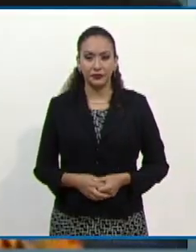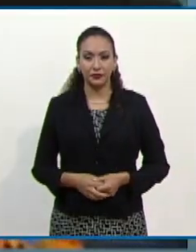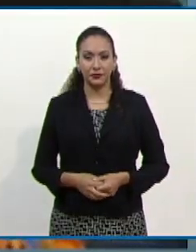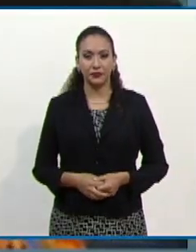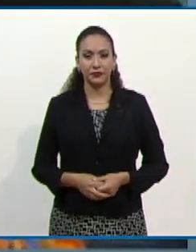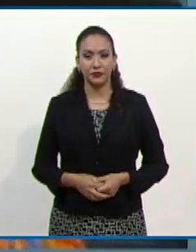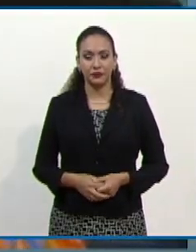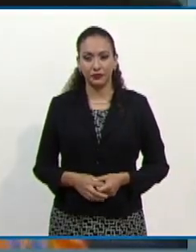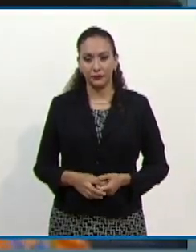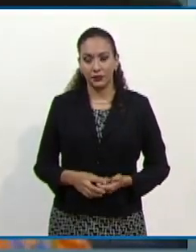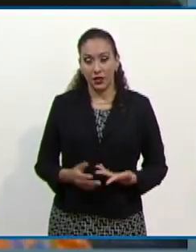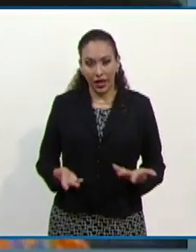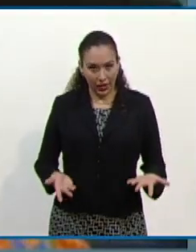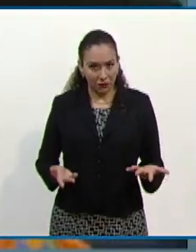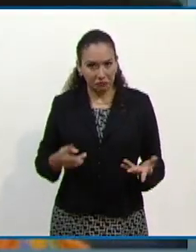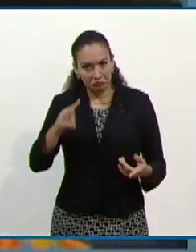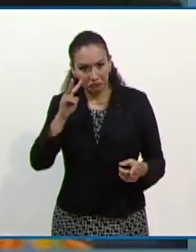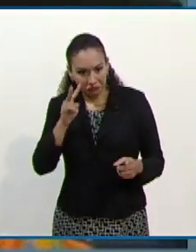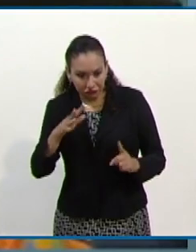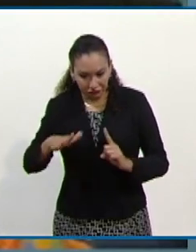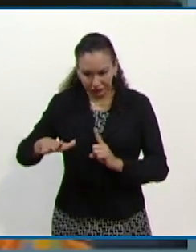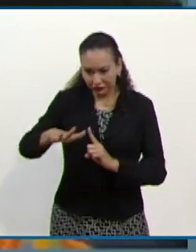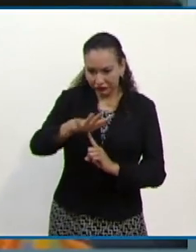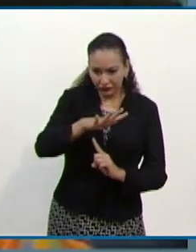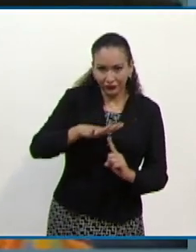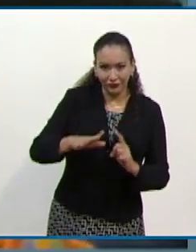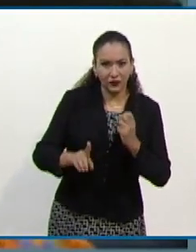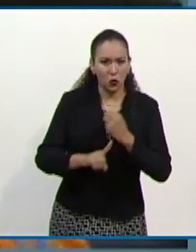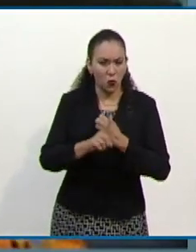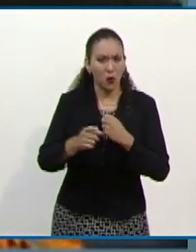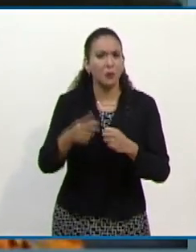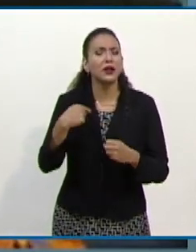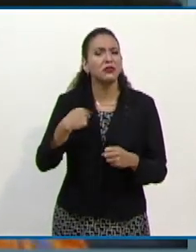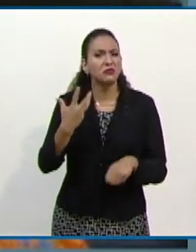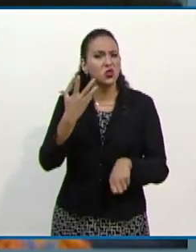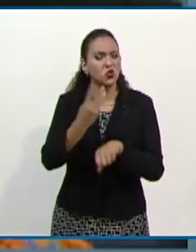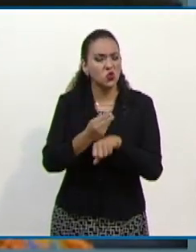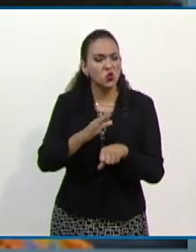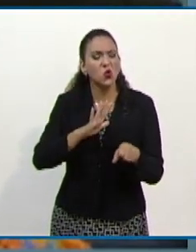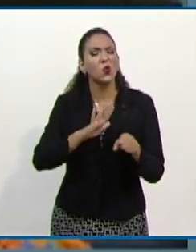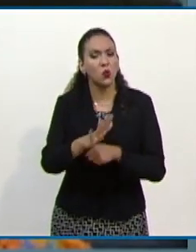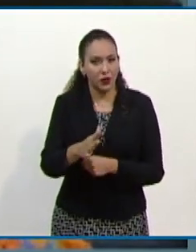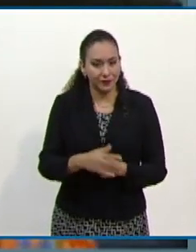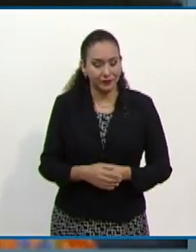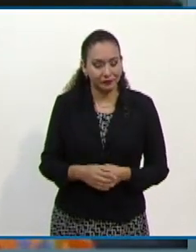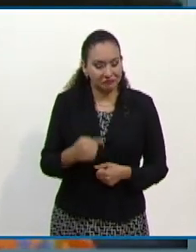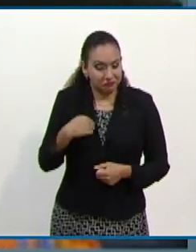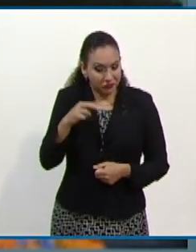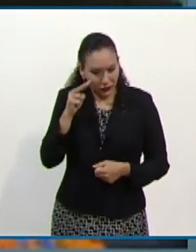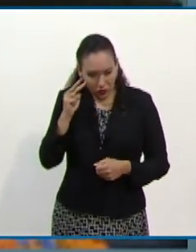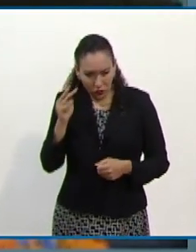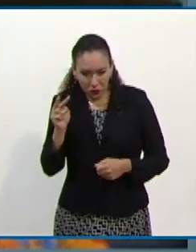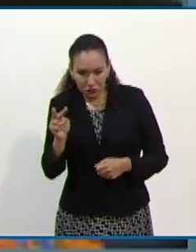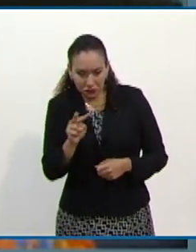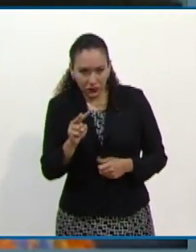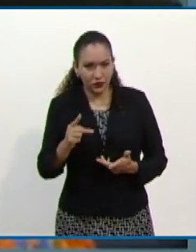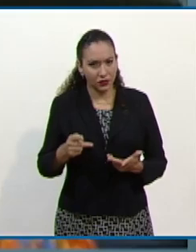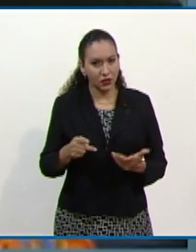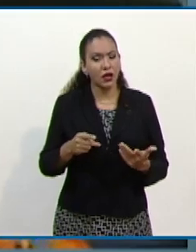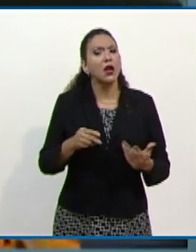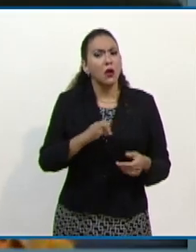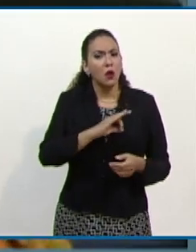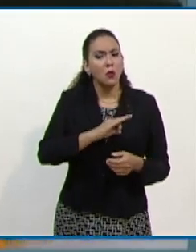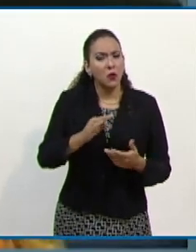La solución que se plantea desde mi perspectiva es totalmente simplista y no garantiza de forma